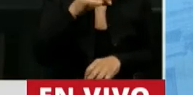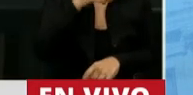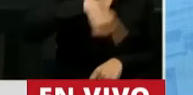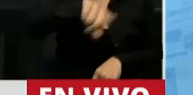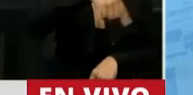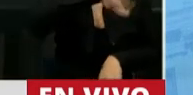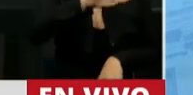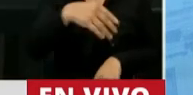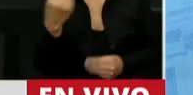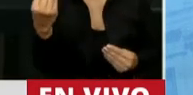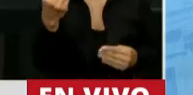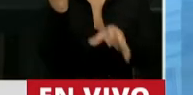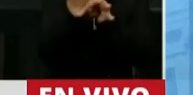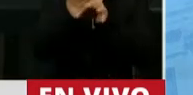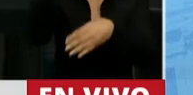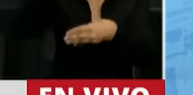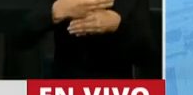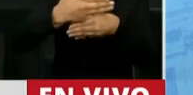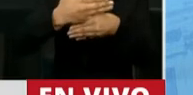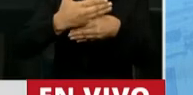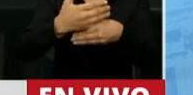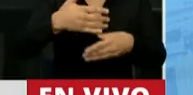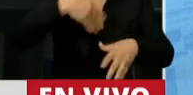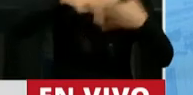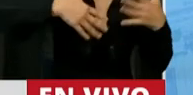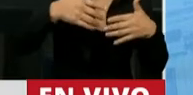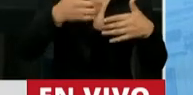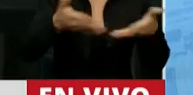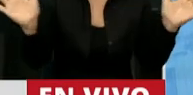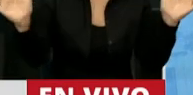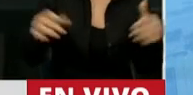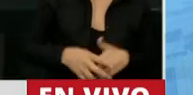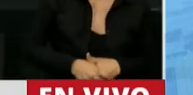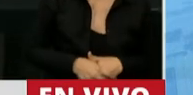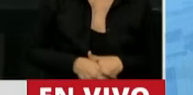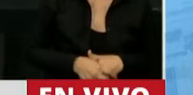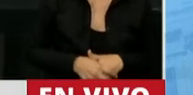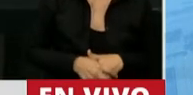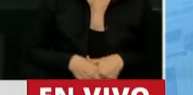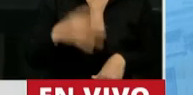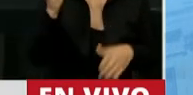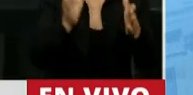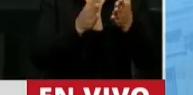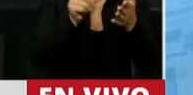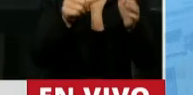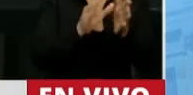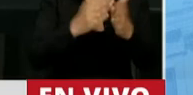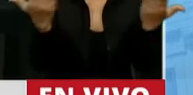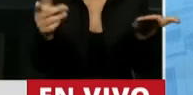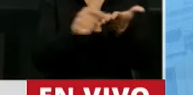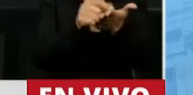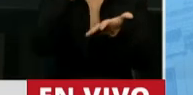Las escuelas cerradas, la timba abierta, denostan a través del Pravda del Página 12,